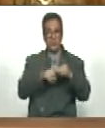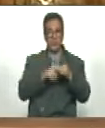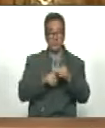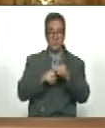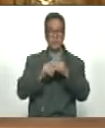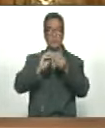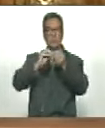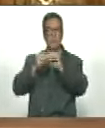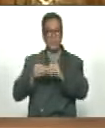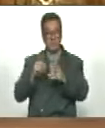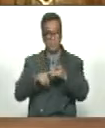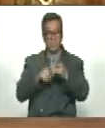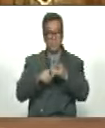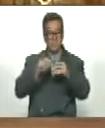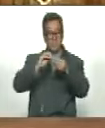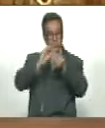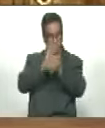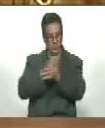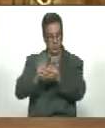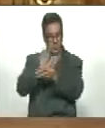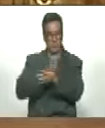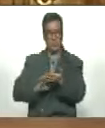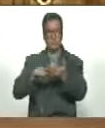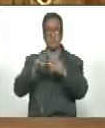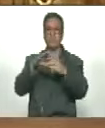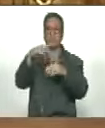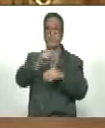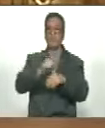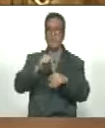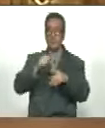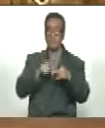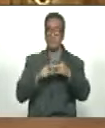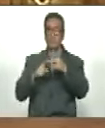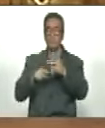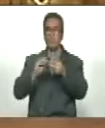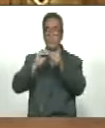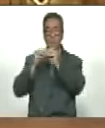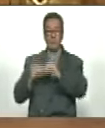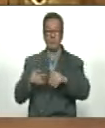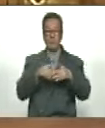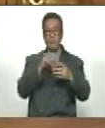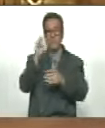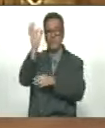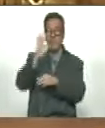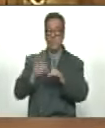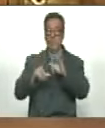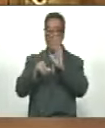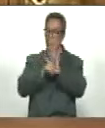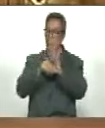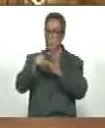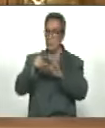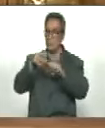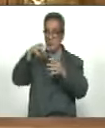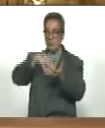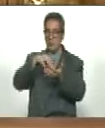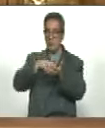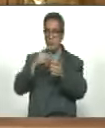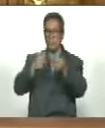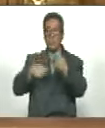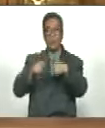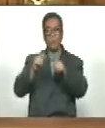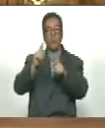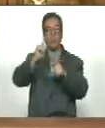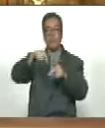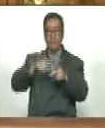la adecuación, el mantenimiento y la adquisición de bienes para la infraestructura del Palacio Federal y sus sedes